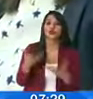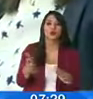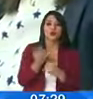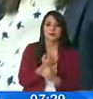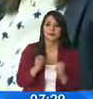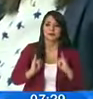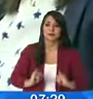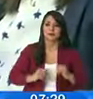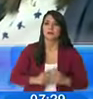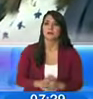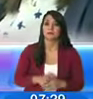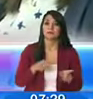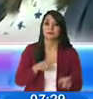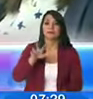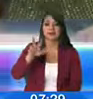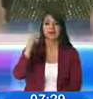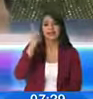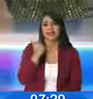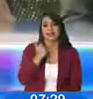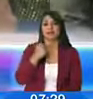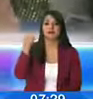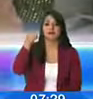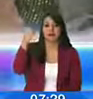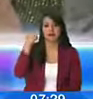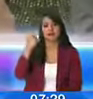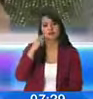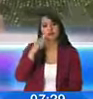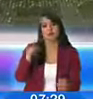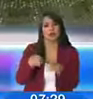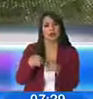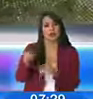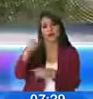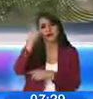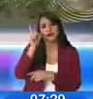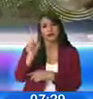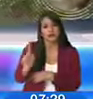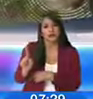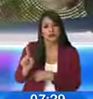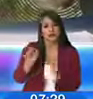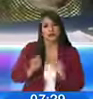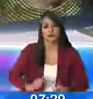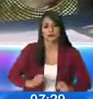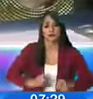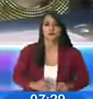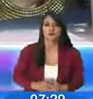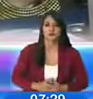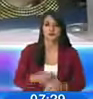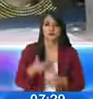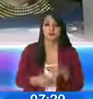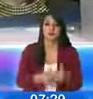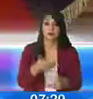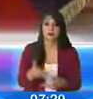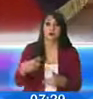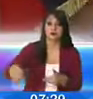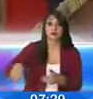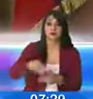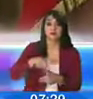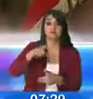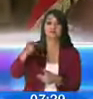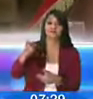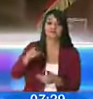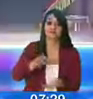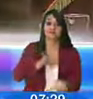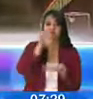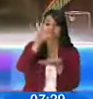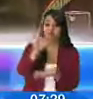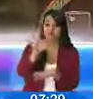Luis Hernández, Cruz tendrá 3 días para hacer uso de su derecho a la impugnación referente a la decisión de su destitución. Posterior a esto, el Ejecutivo deberá enviar una terna